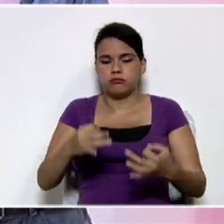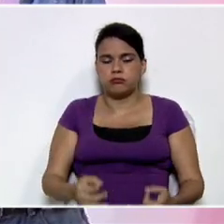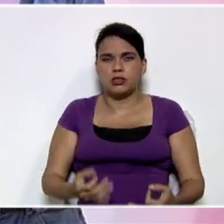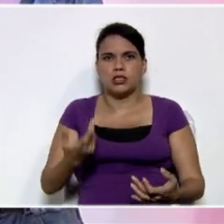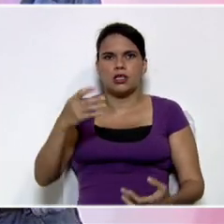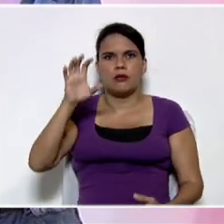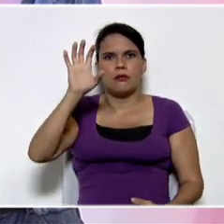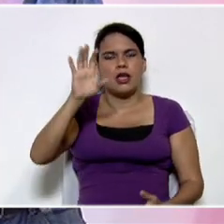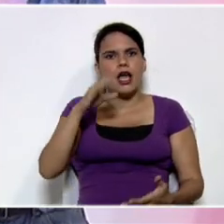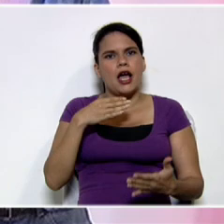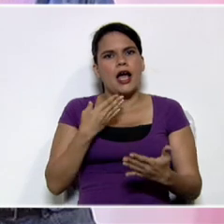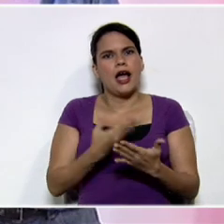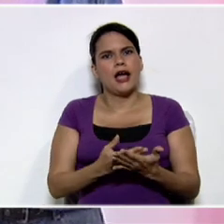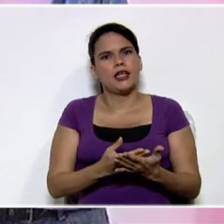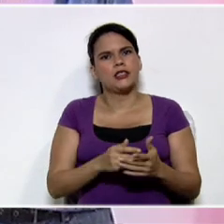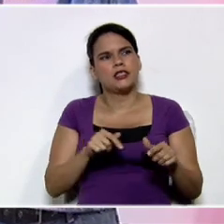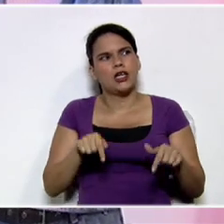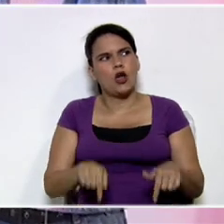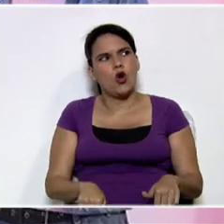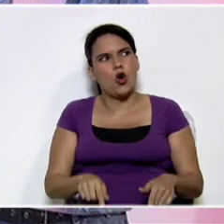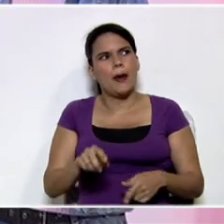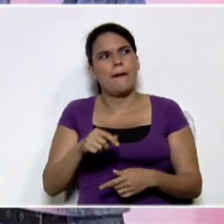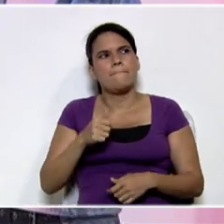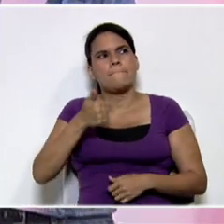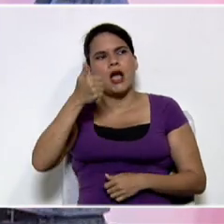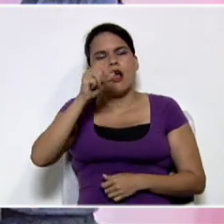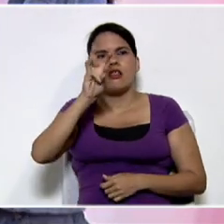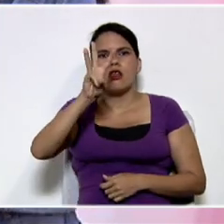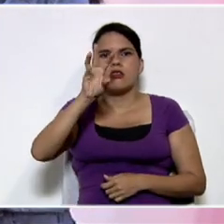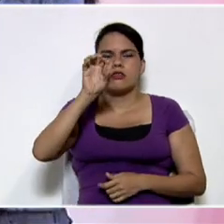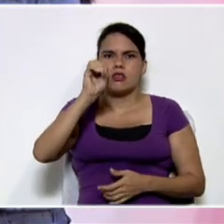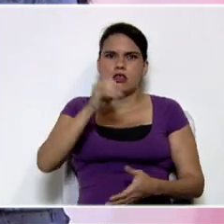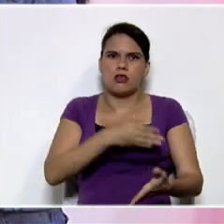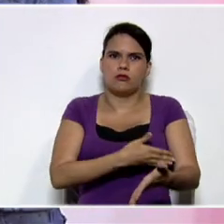país, hasta llegar hoy a más de 30 millones de habitantes.